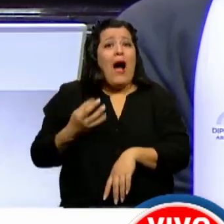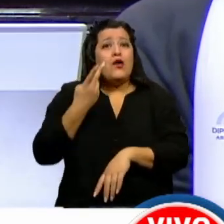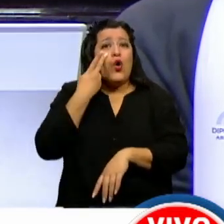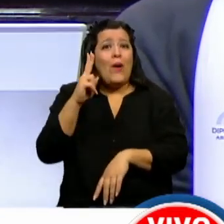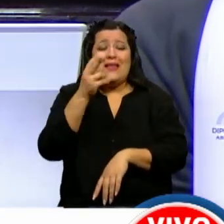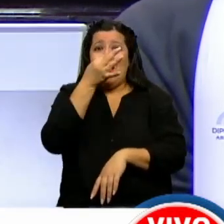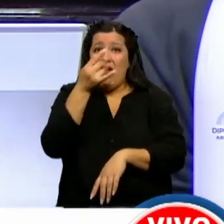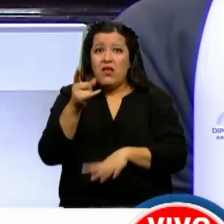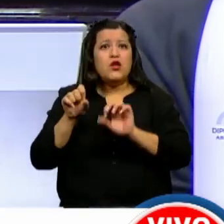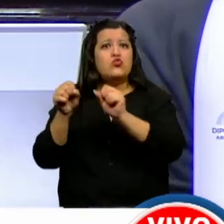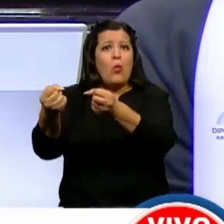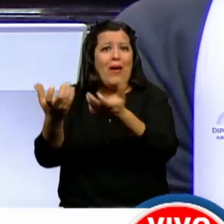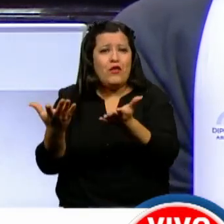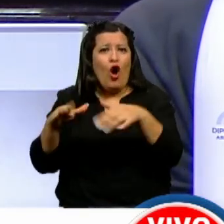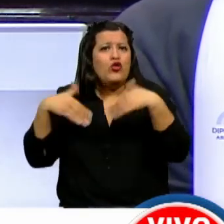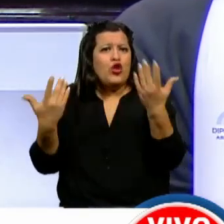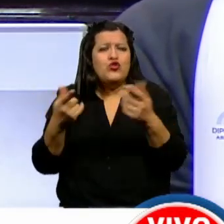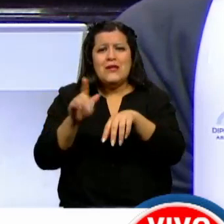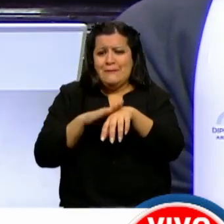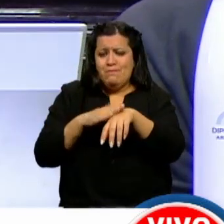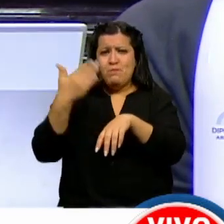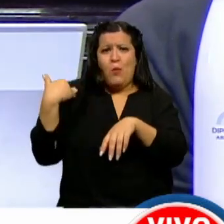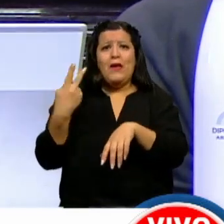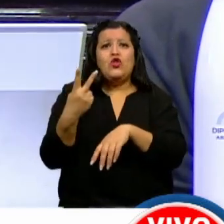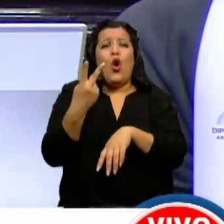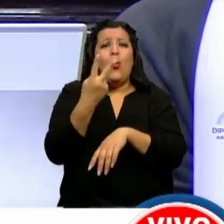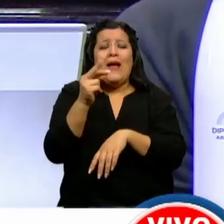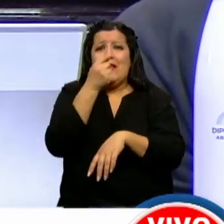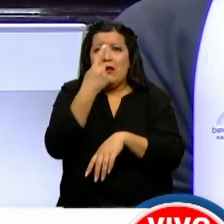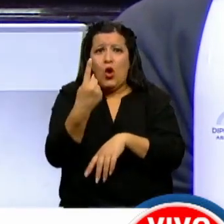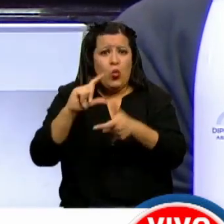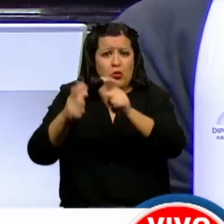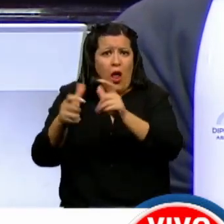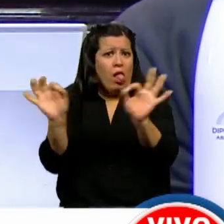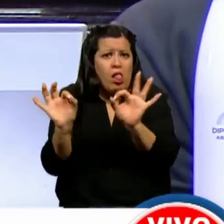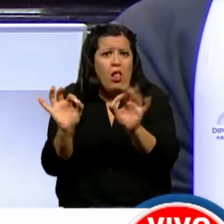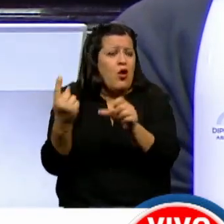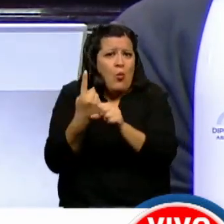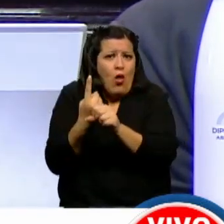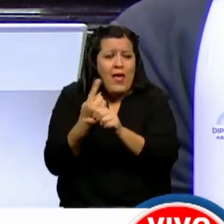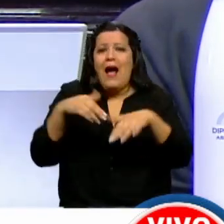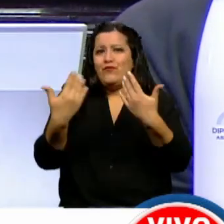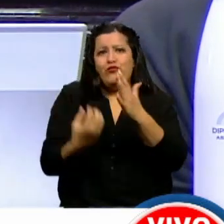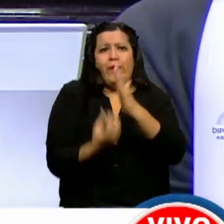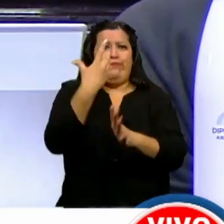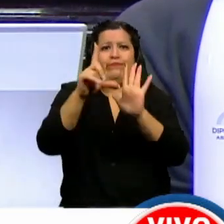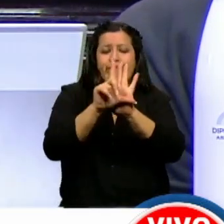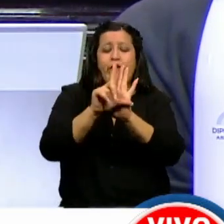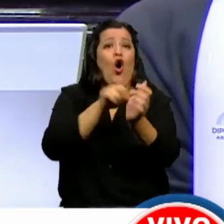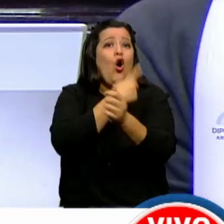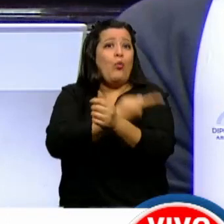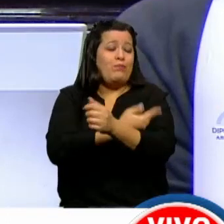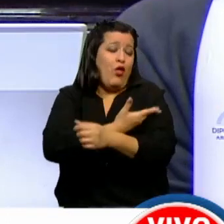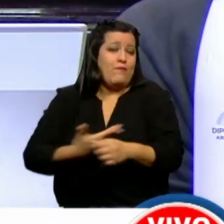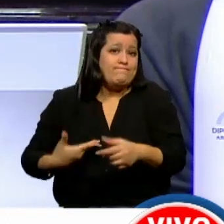2020 y por tanto nos encontramos que al principio del 2021 no teníamos con qué actualizarla. Entonces hubo que hacer una ley, el gobierno envió una